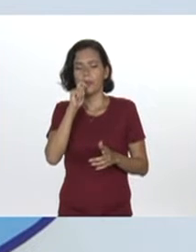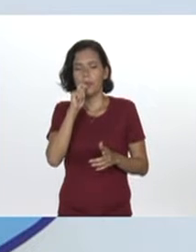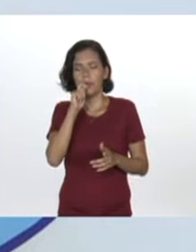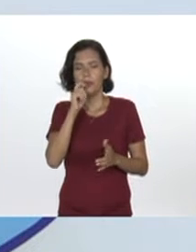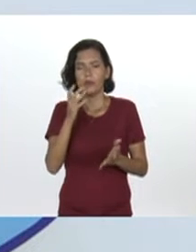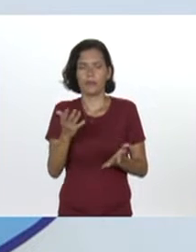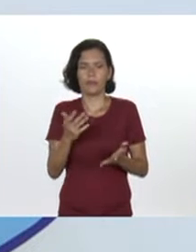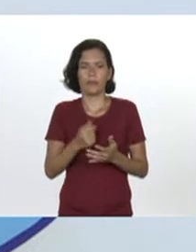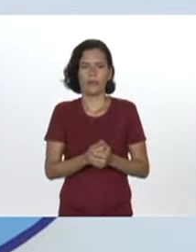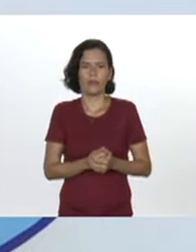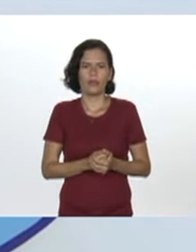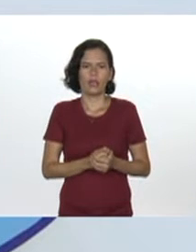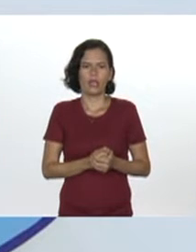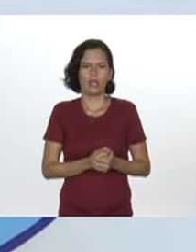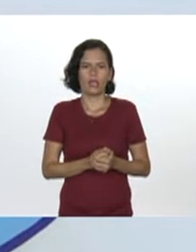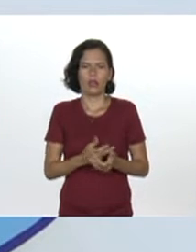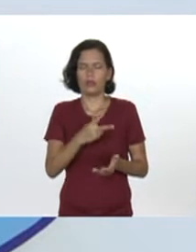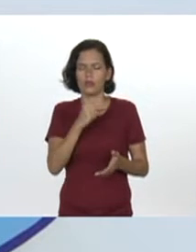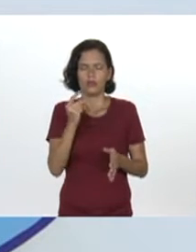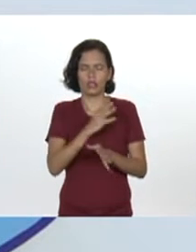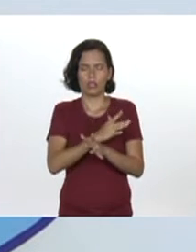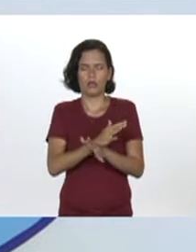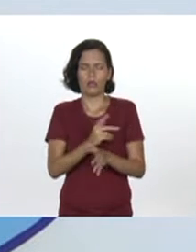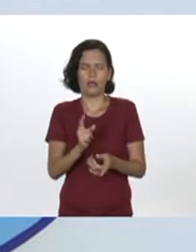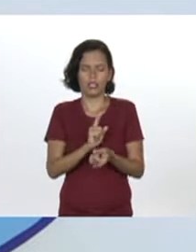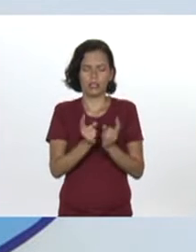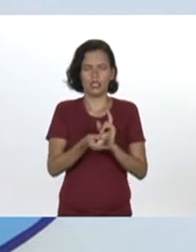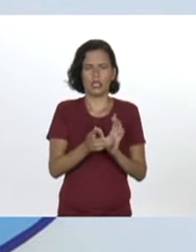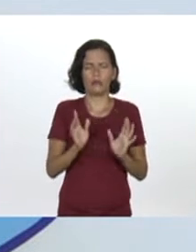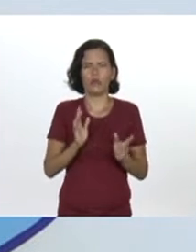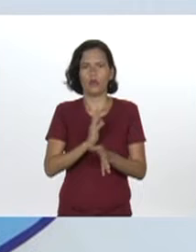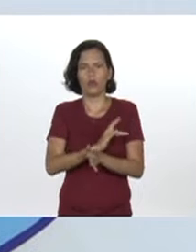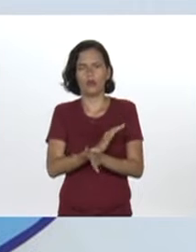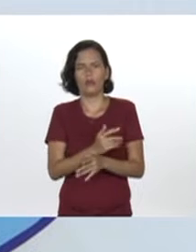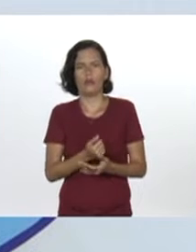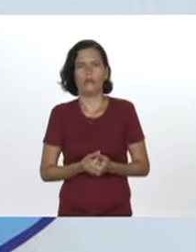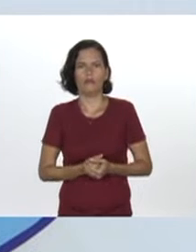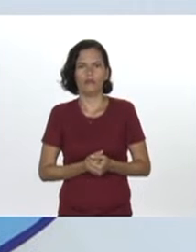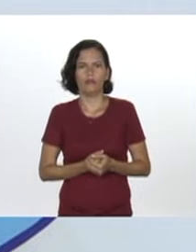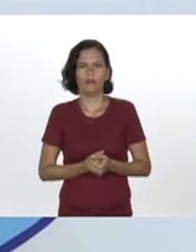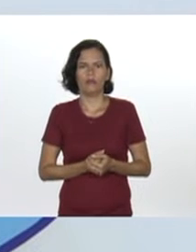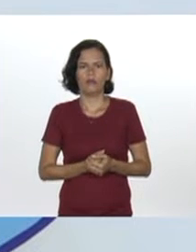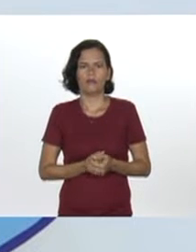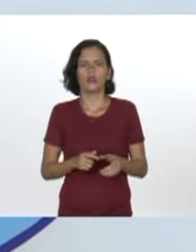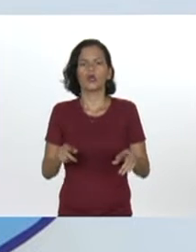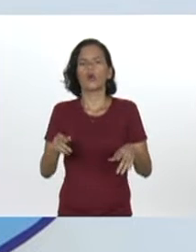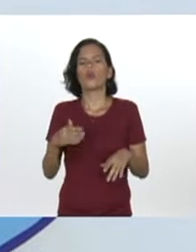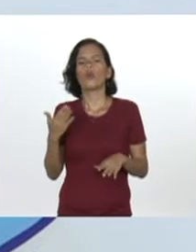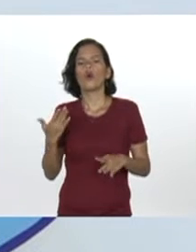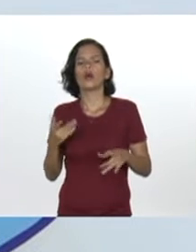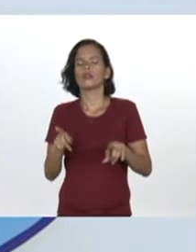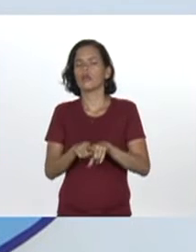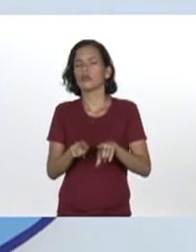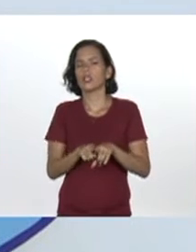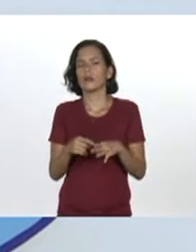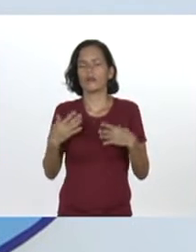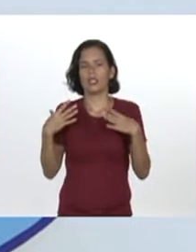árbitro y él tomará cuando el balón no esté en juego para hacer esta sustitución. Cuando también hablamos